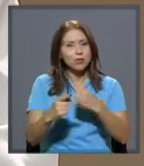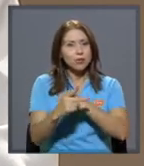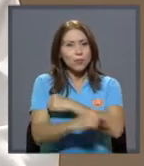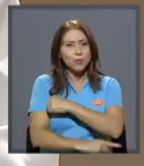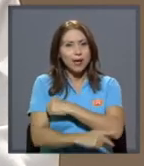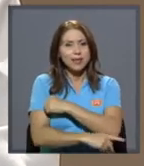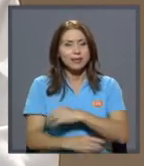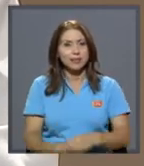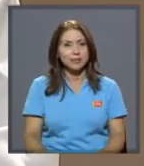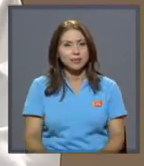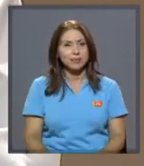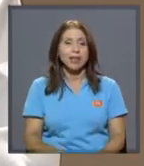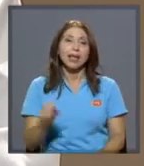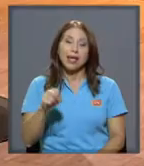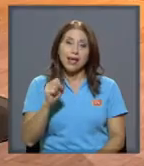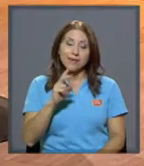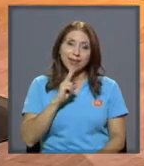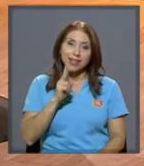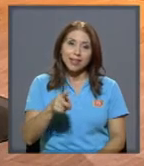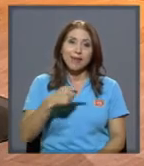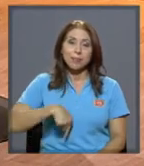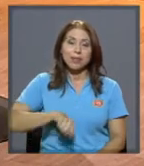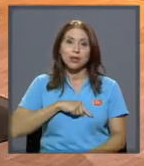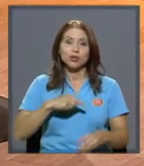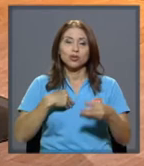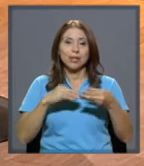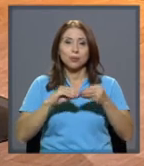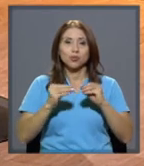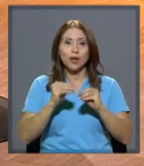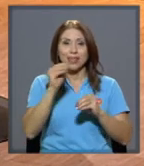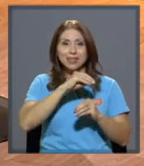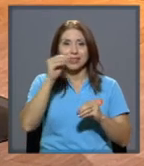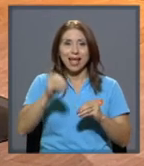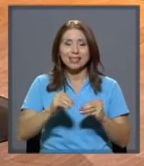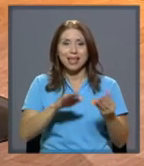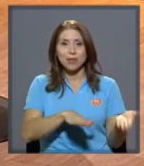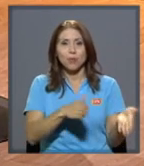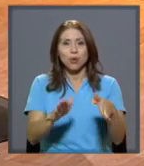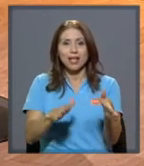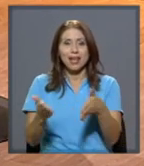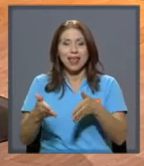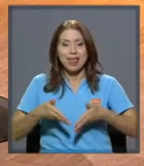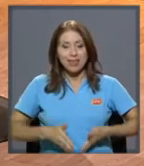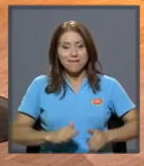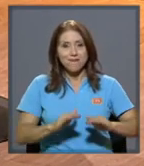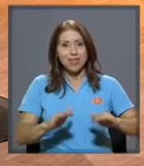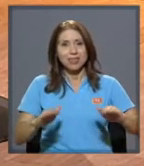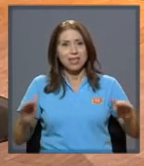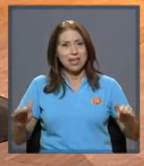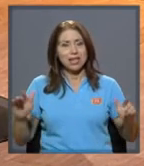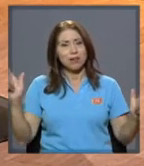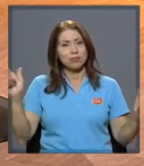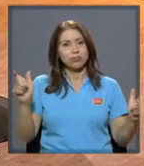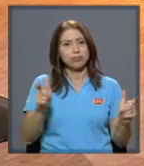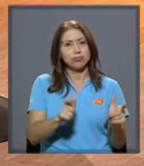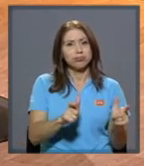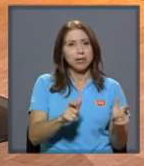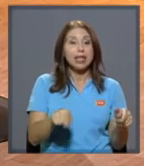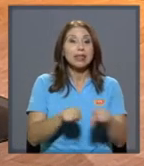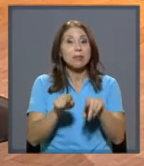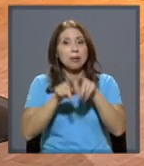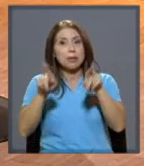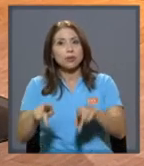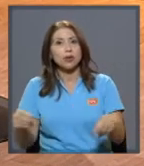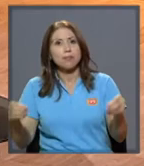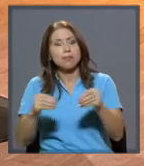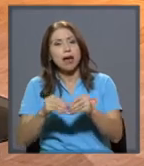efectivamente, tenemos una tasa de mortalidad infantil bastante baja, una alta sobrevida.